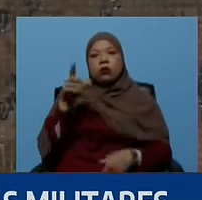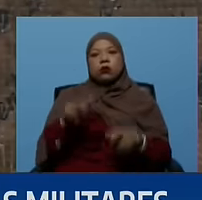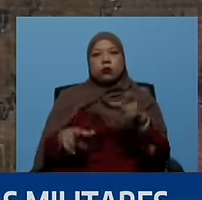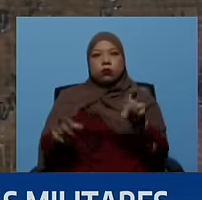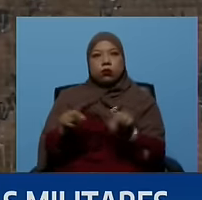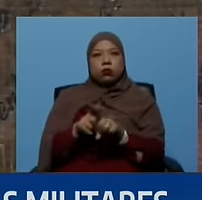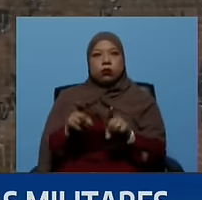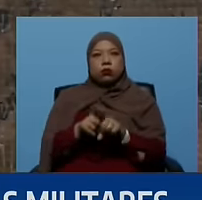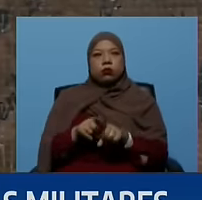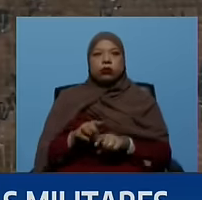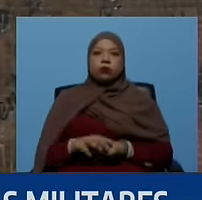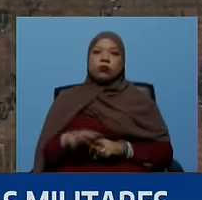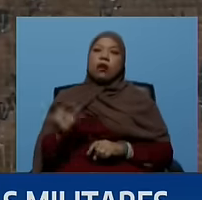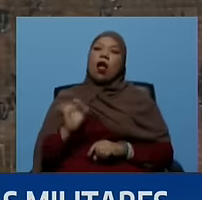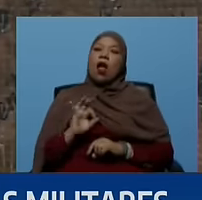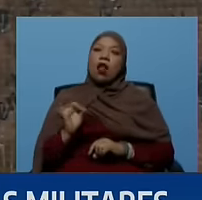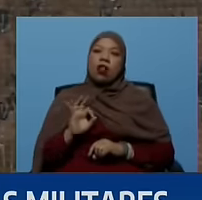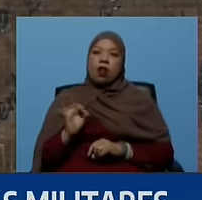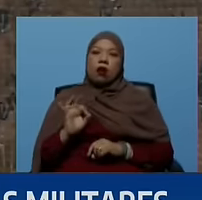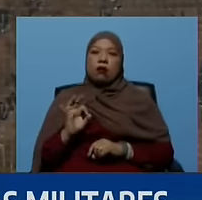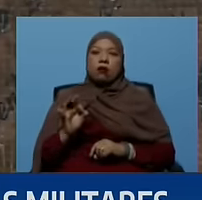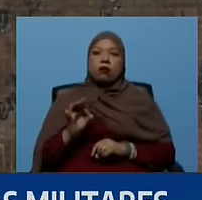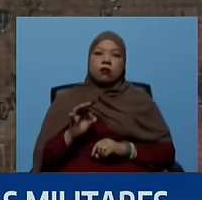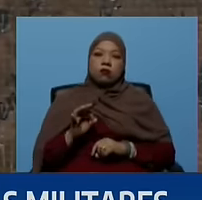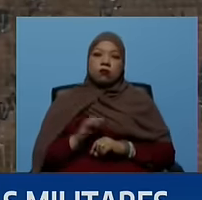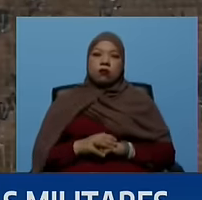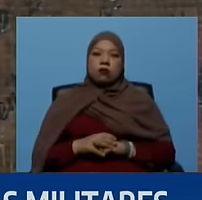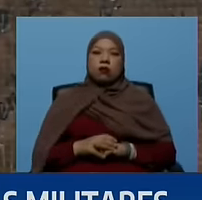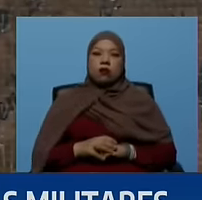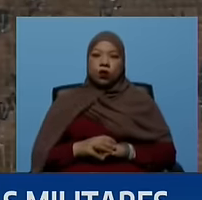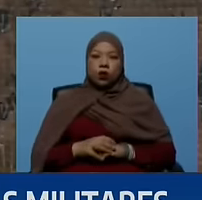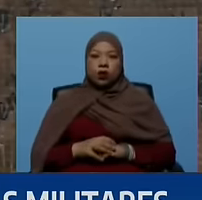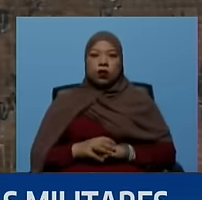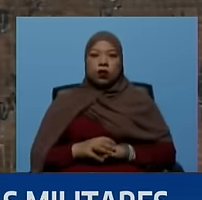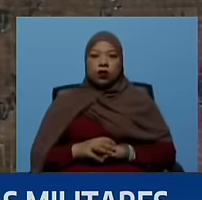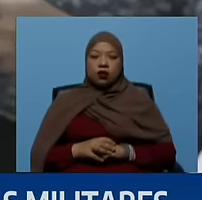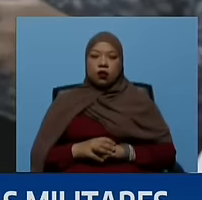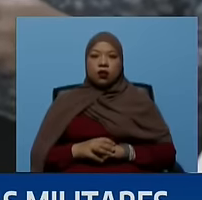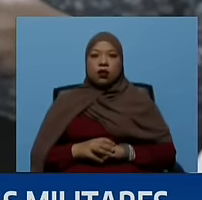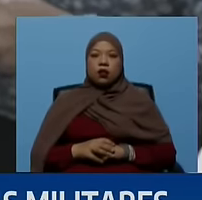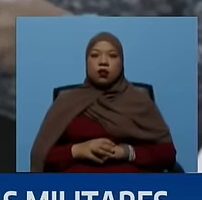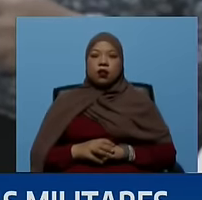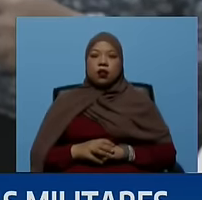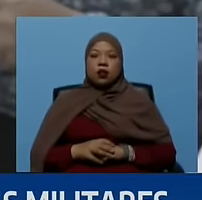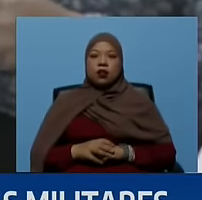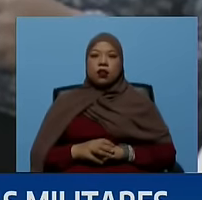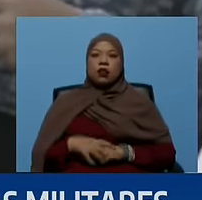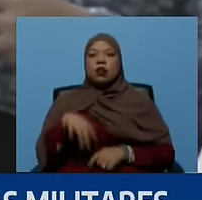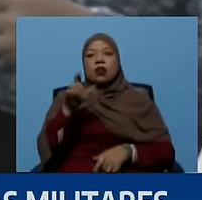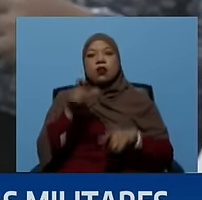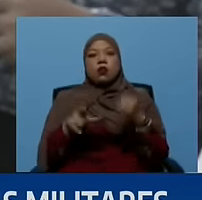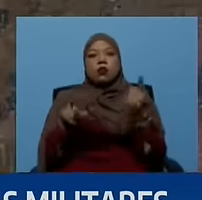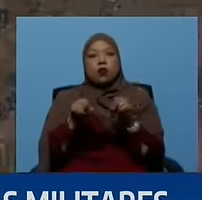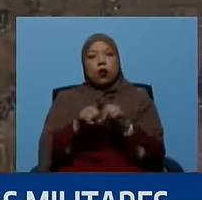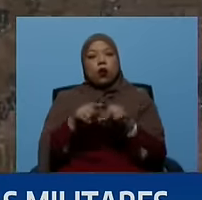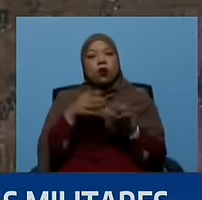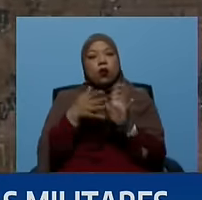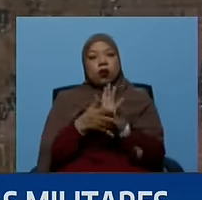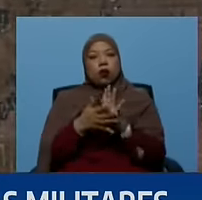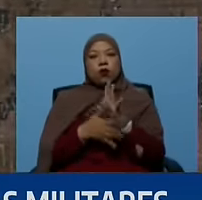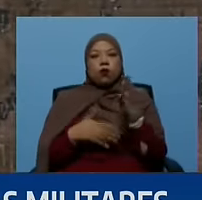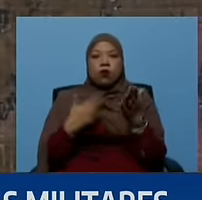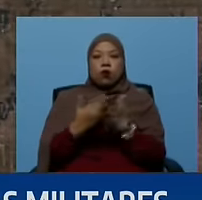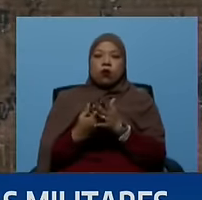amundaray nadie sabe quién es José bardina Marina